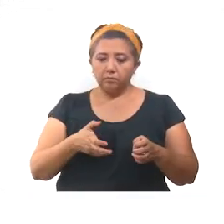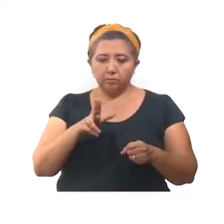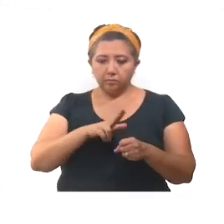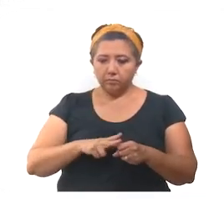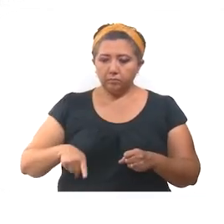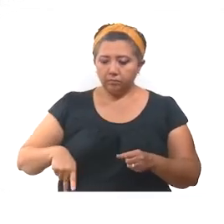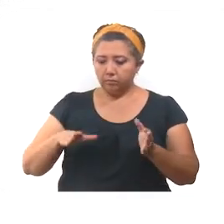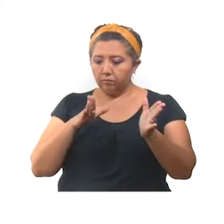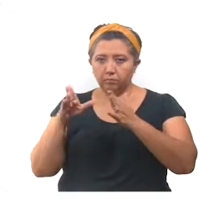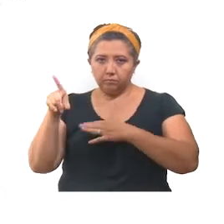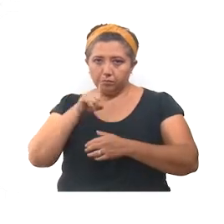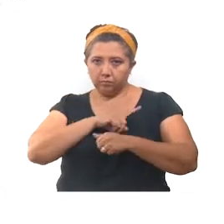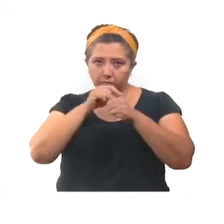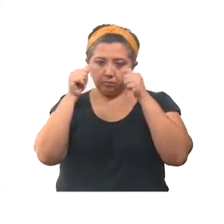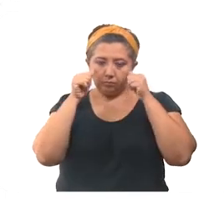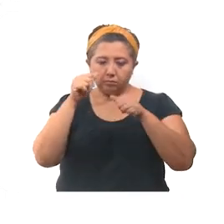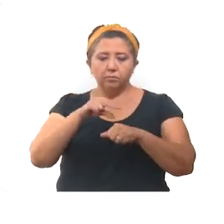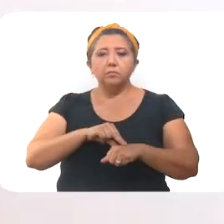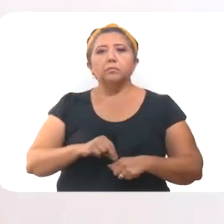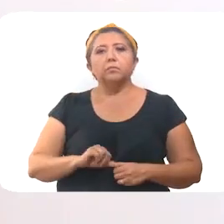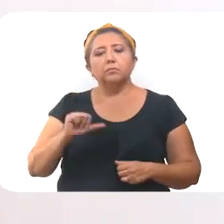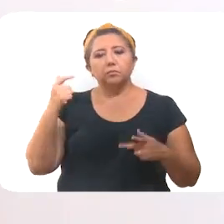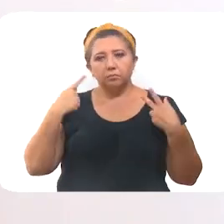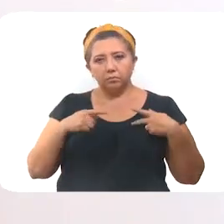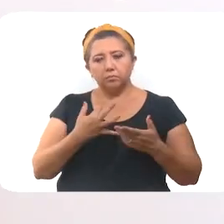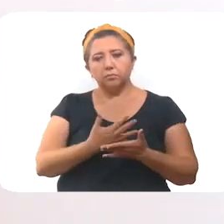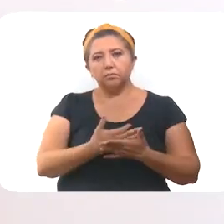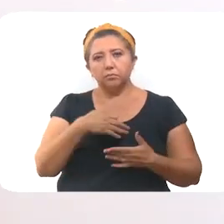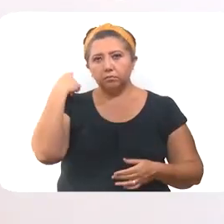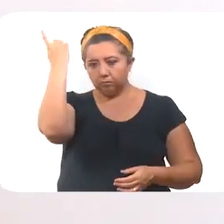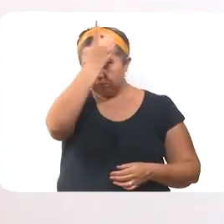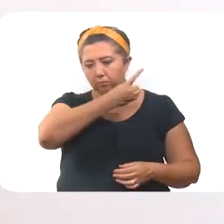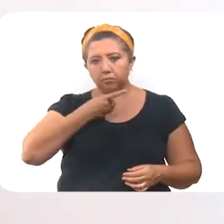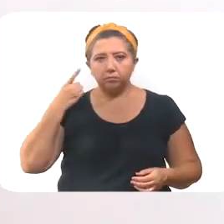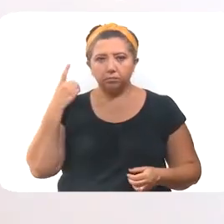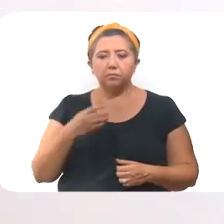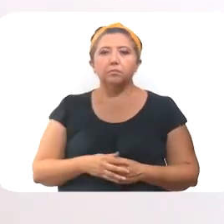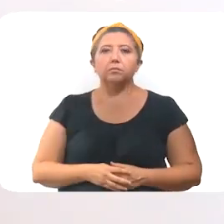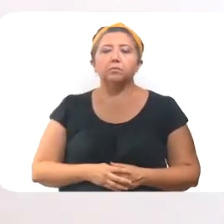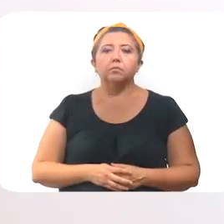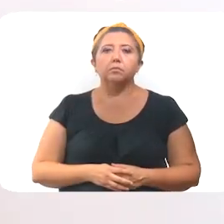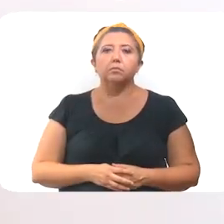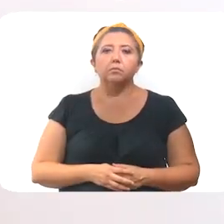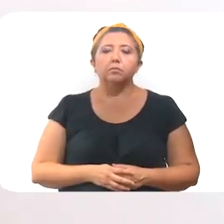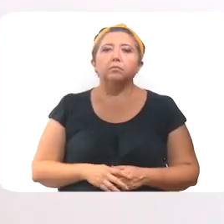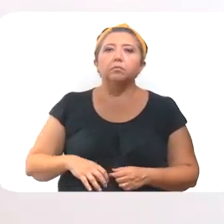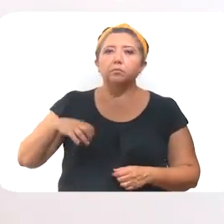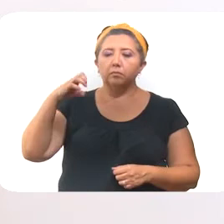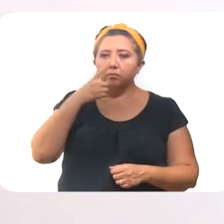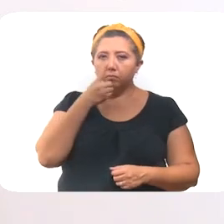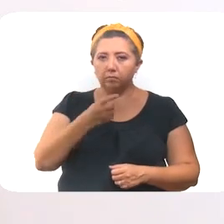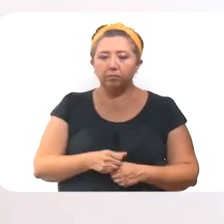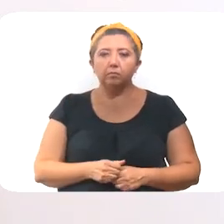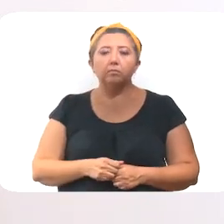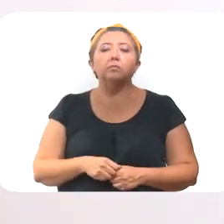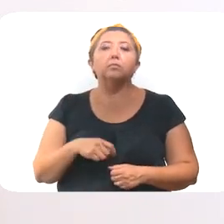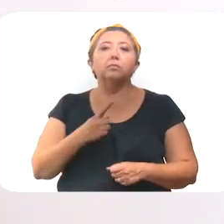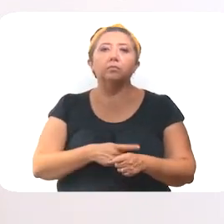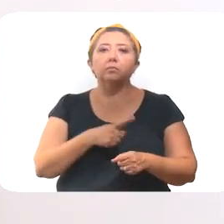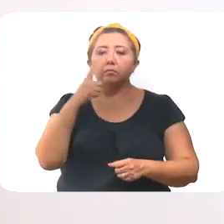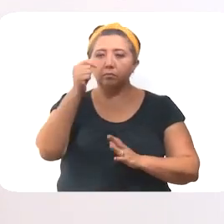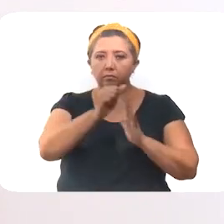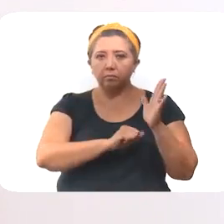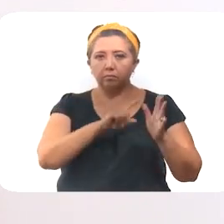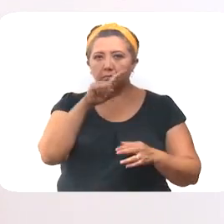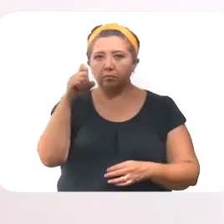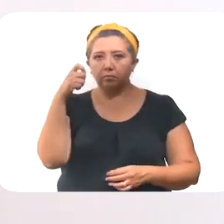en hospitales públicos y en aislamiento total. Hay otros pacientes a la espera de diagnóstico. El rango de edad de los casos es de